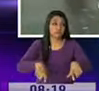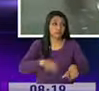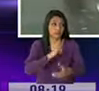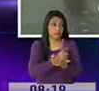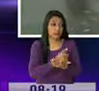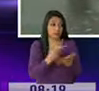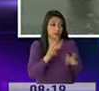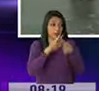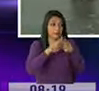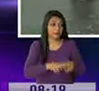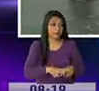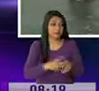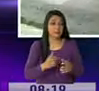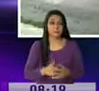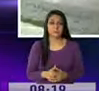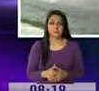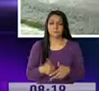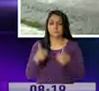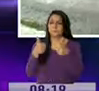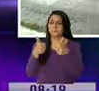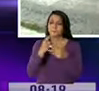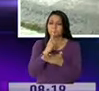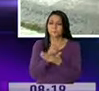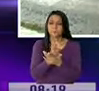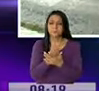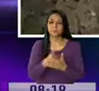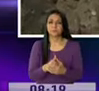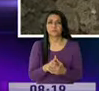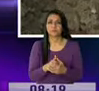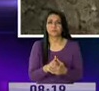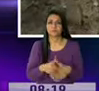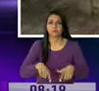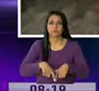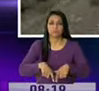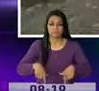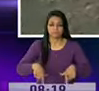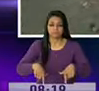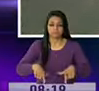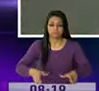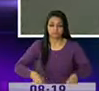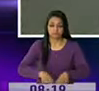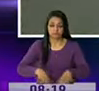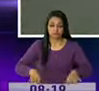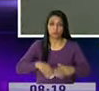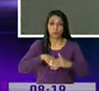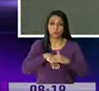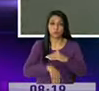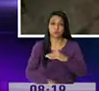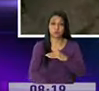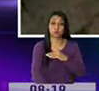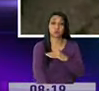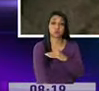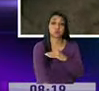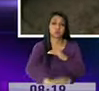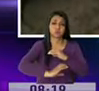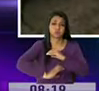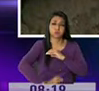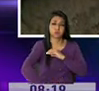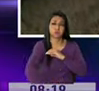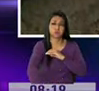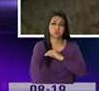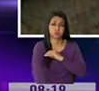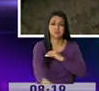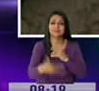grandes orificios. Bueno, efectivamente, esta red, la red que baja por esta vía, se realizó una